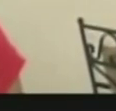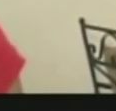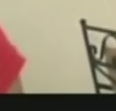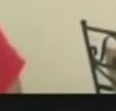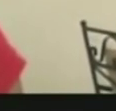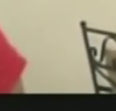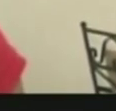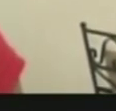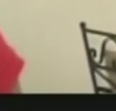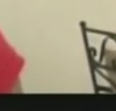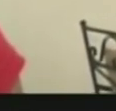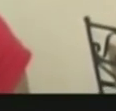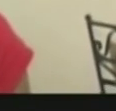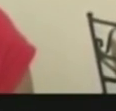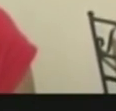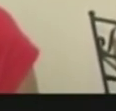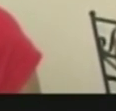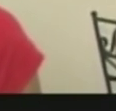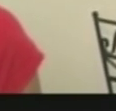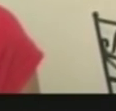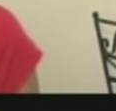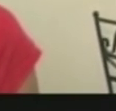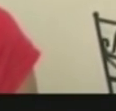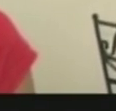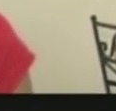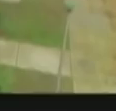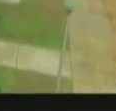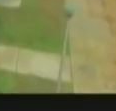Solo en revolución se ve esto, señor